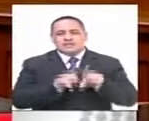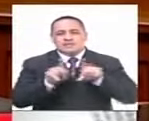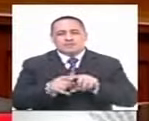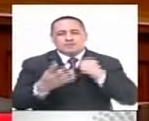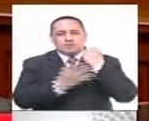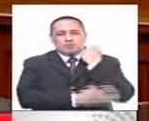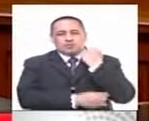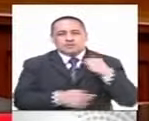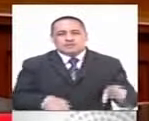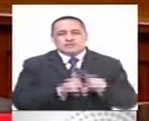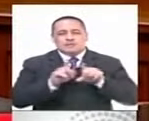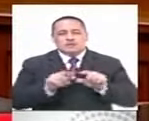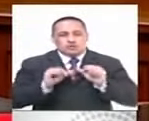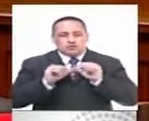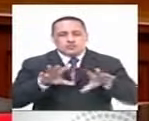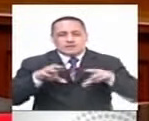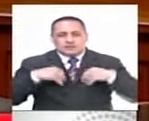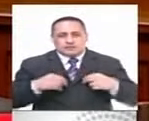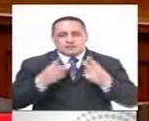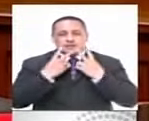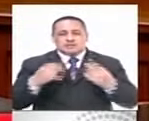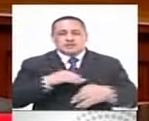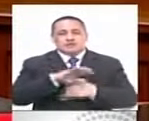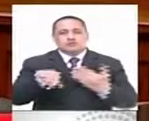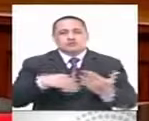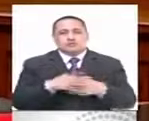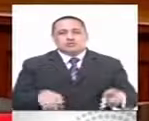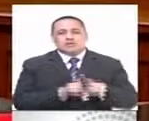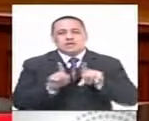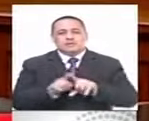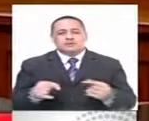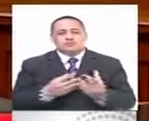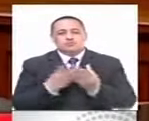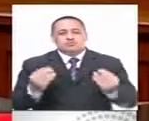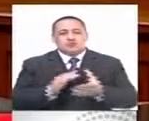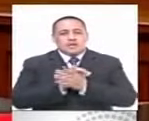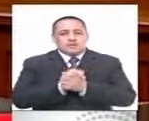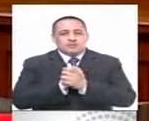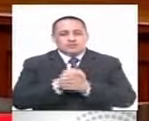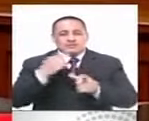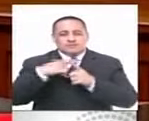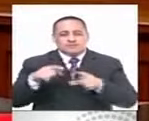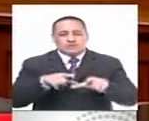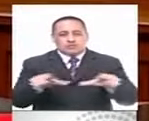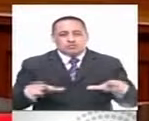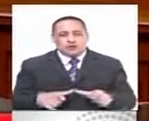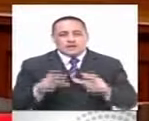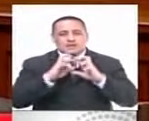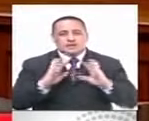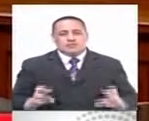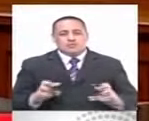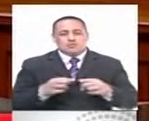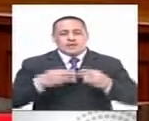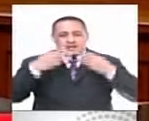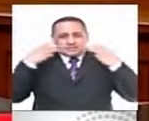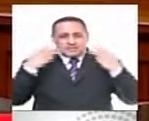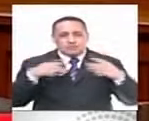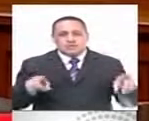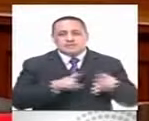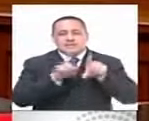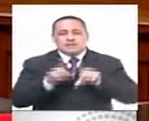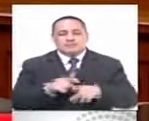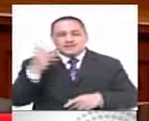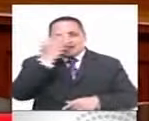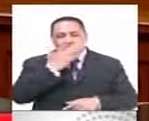exclusión siguen afectando sobre todo a nuestros compatriotas de pueblos andinos, amazónicos y